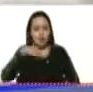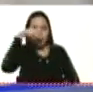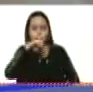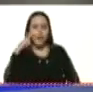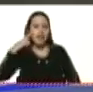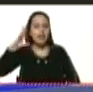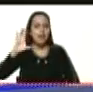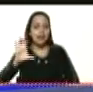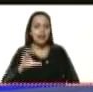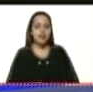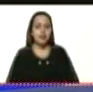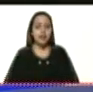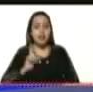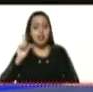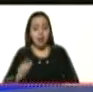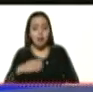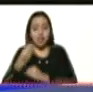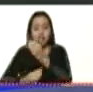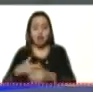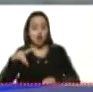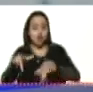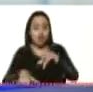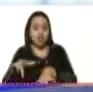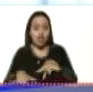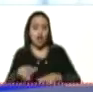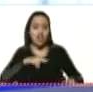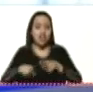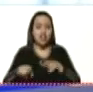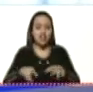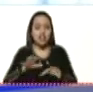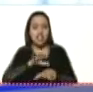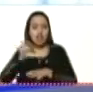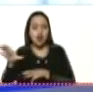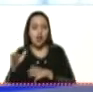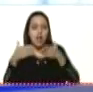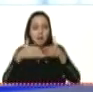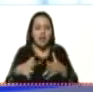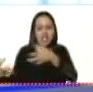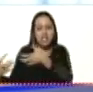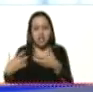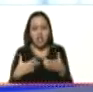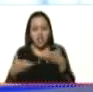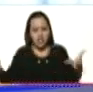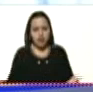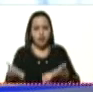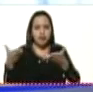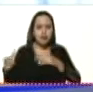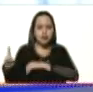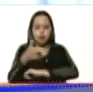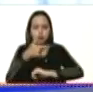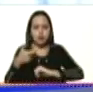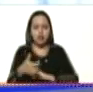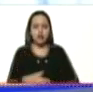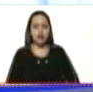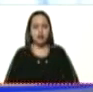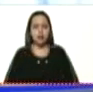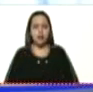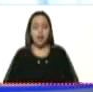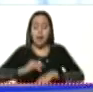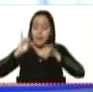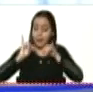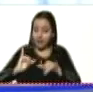ejerce de secretario de Relaciones Exteriores, de Marina y Guerra, de Fomento y de Gobierno. De su puño y